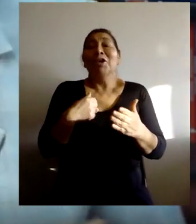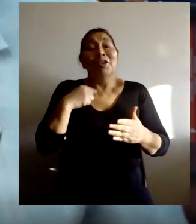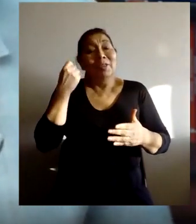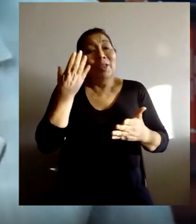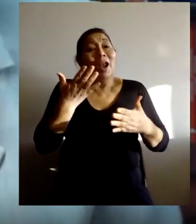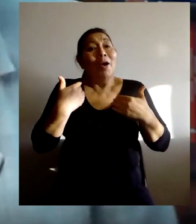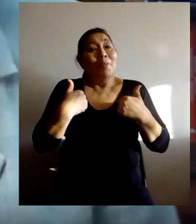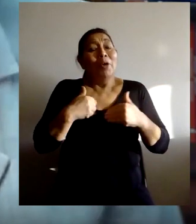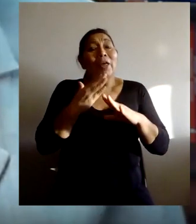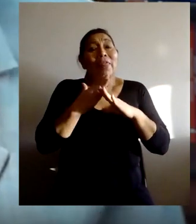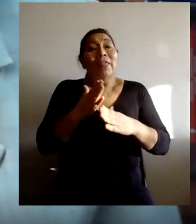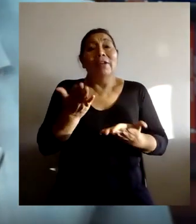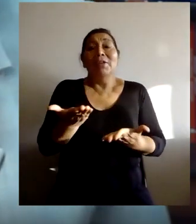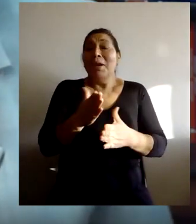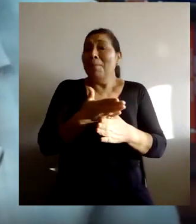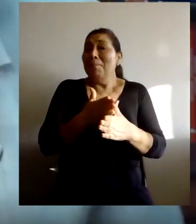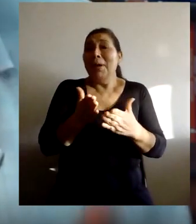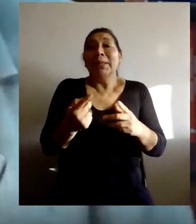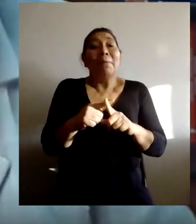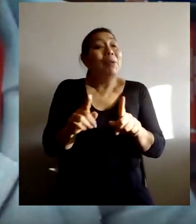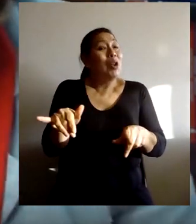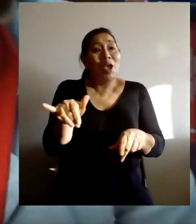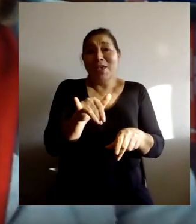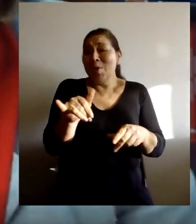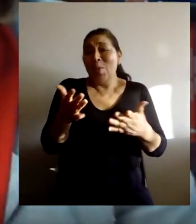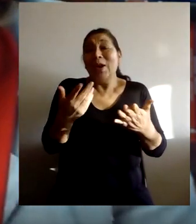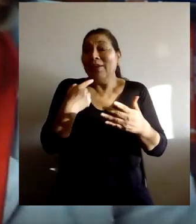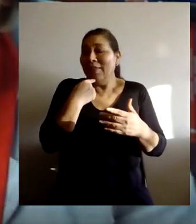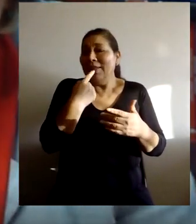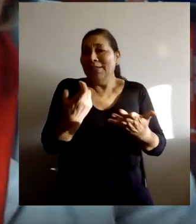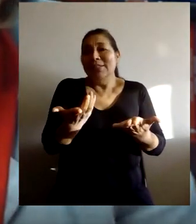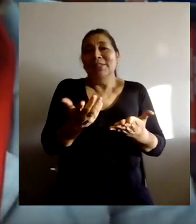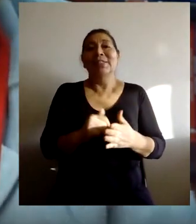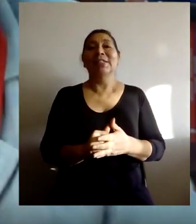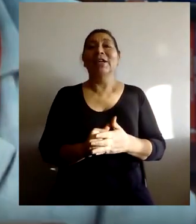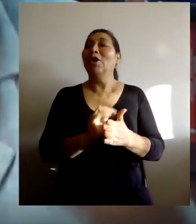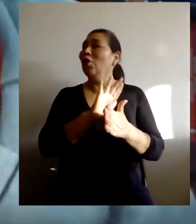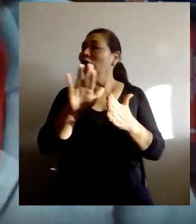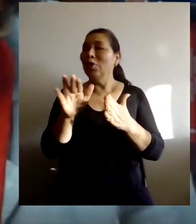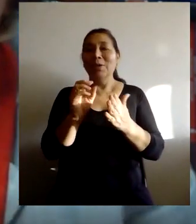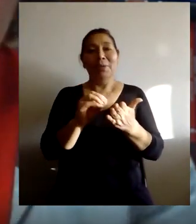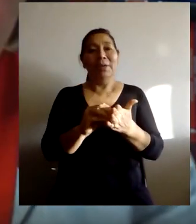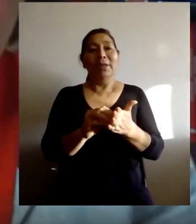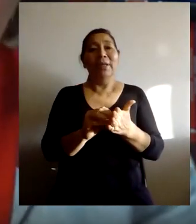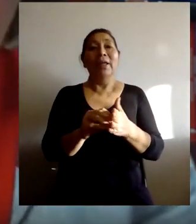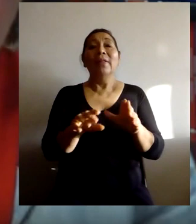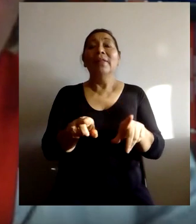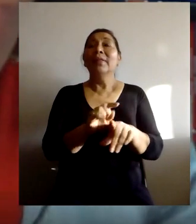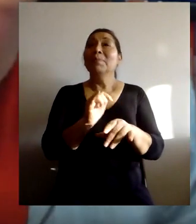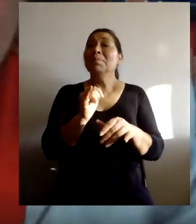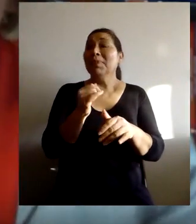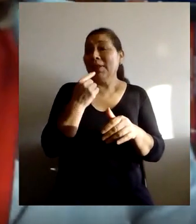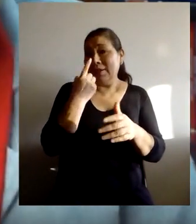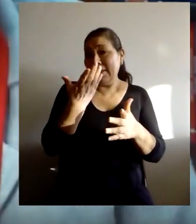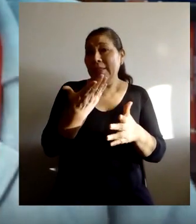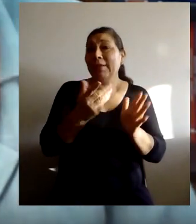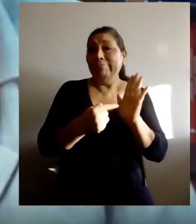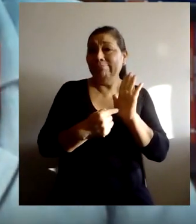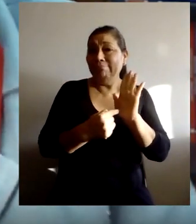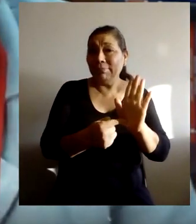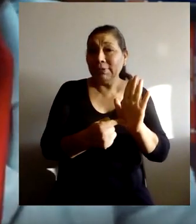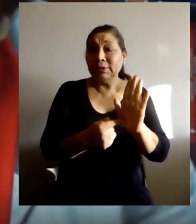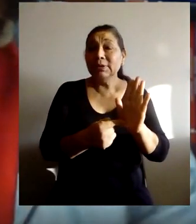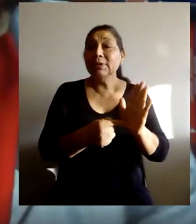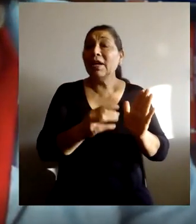magnitud. Yo entiendo que es la abogada de la defensa de una de las partes, pero igual las cosas hay que decirlos en su total dimensión. Y termino diciendo que